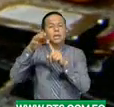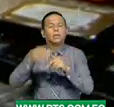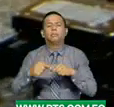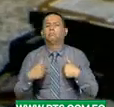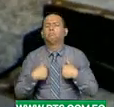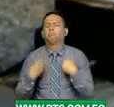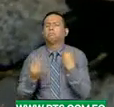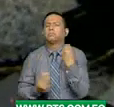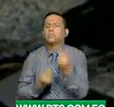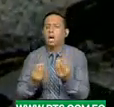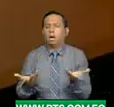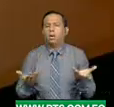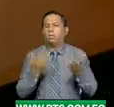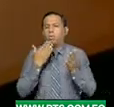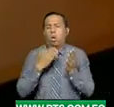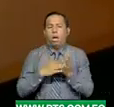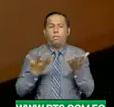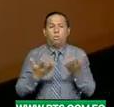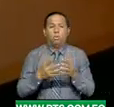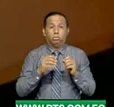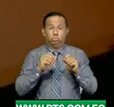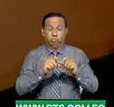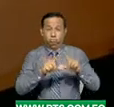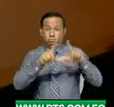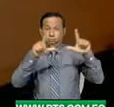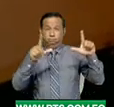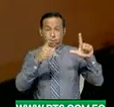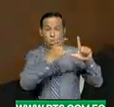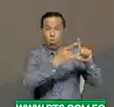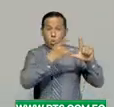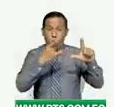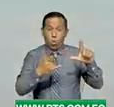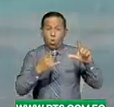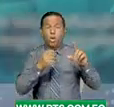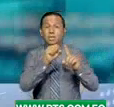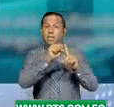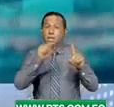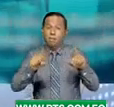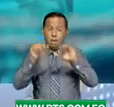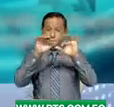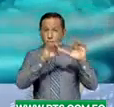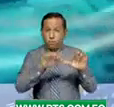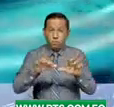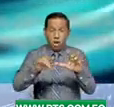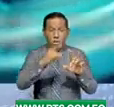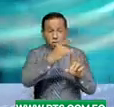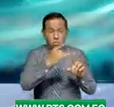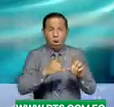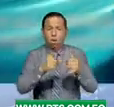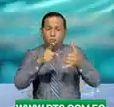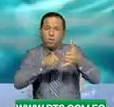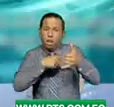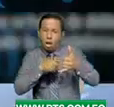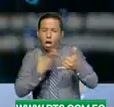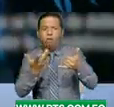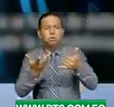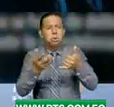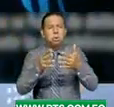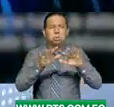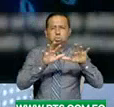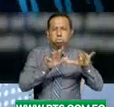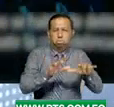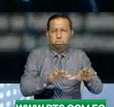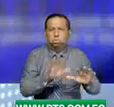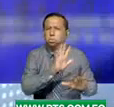tratamos es de adquirir la evidencia digital que se encuentra en sistemas informáticos, dispositivos electrónicos, pueden